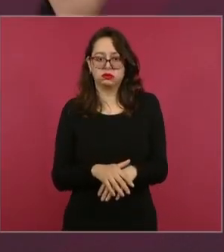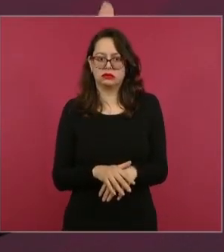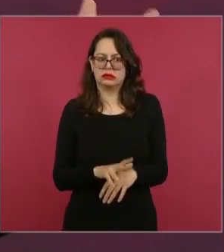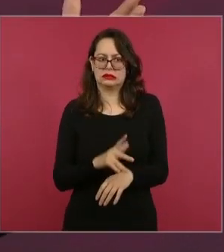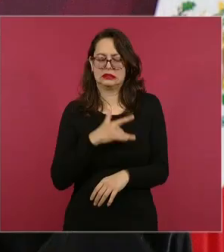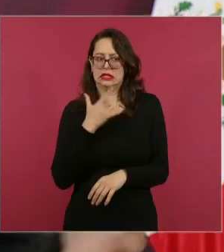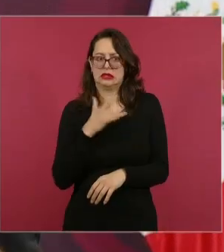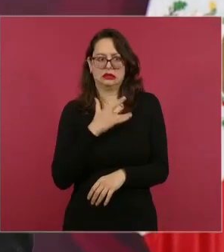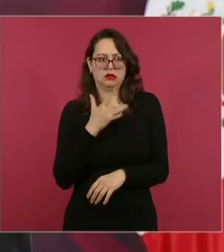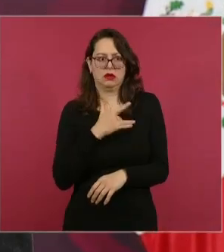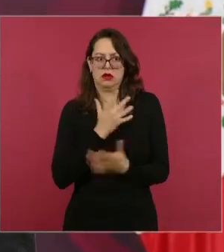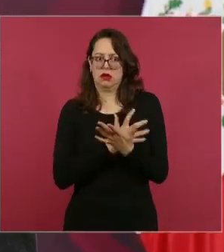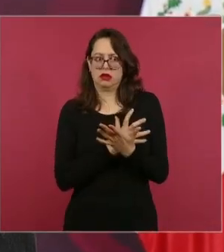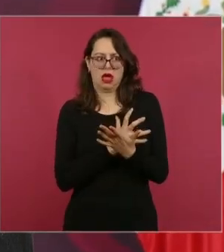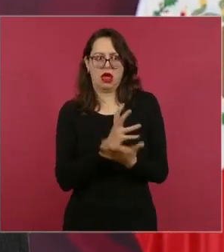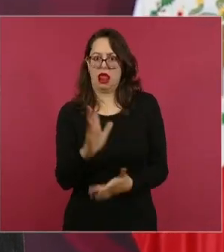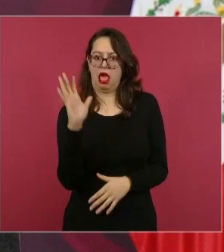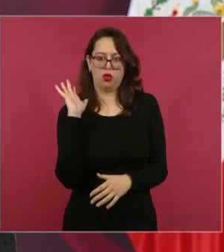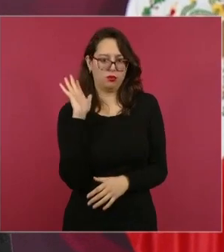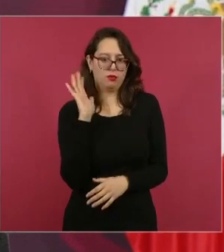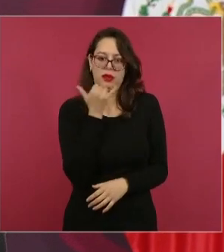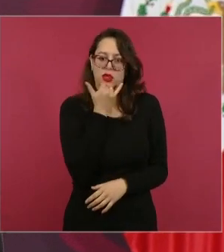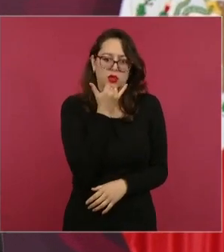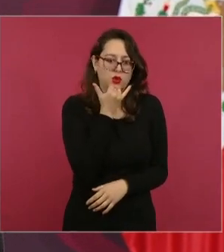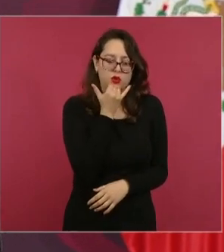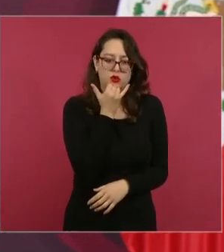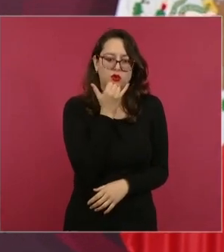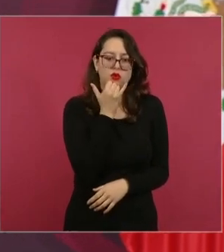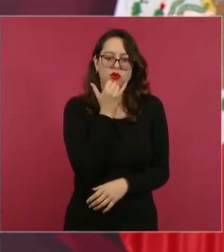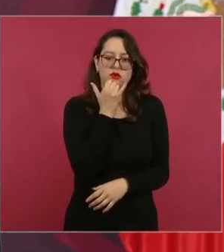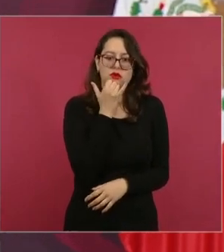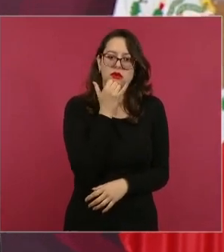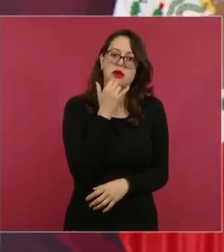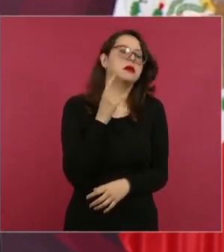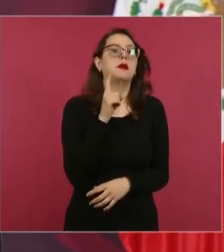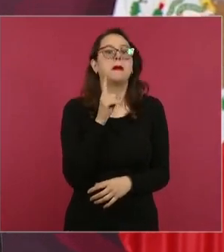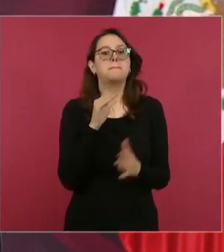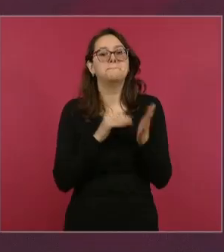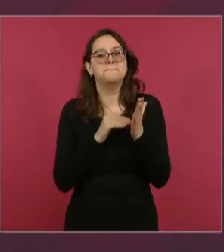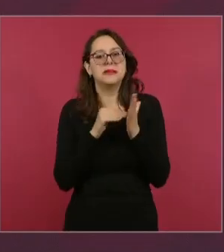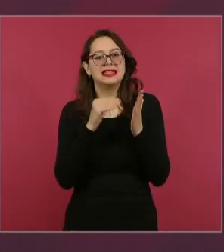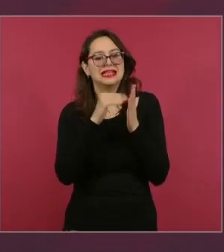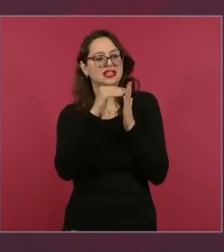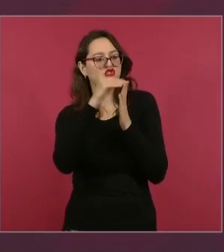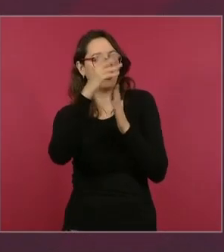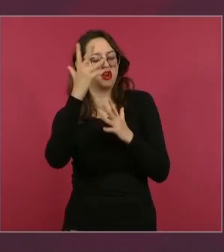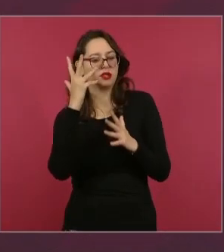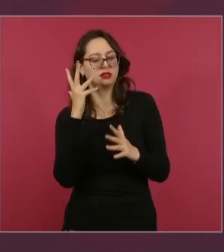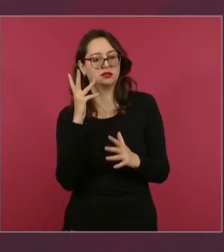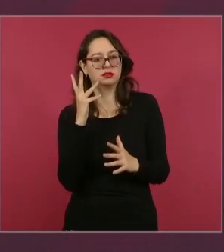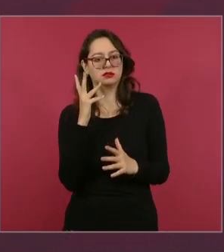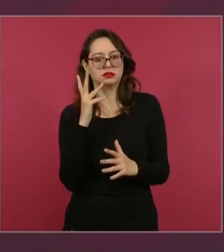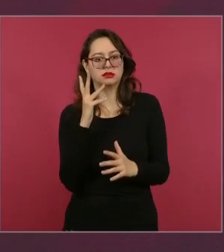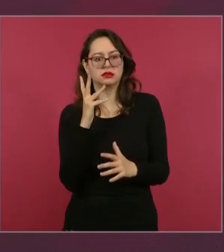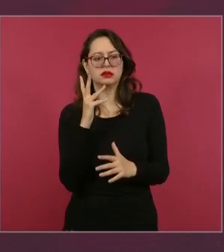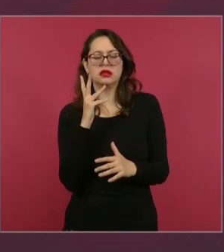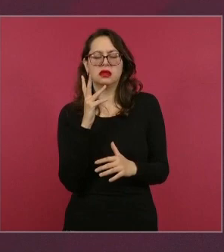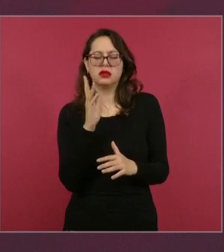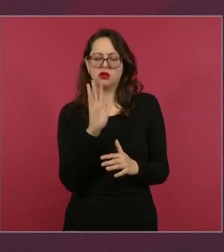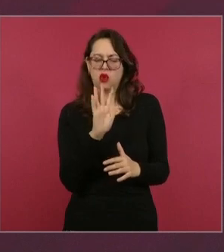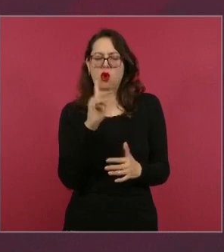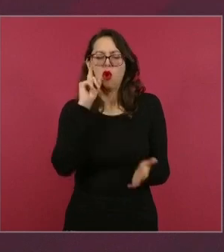hace muchísimo Sí porque se habla de miles de millones puede ser que